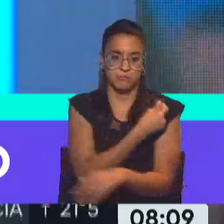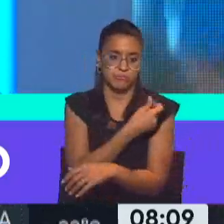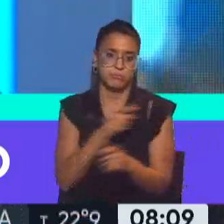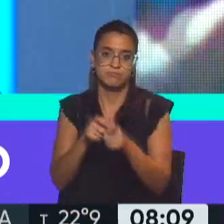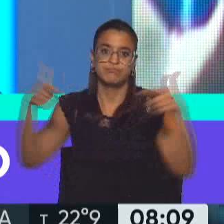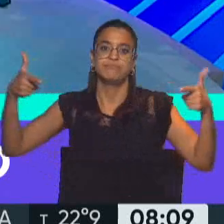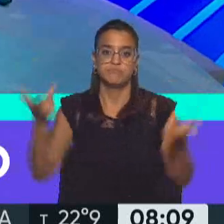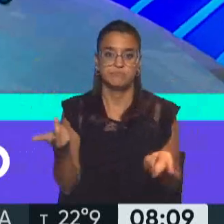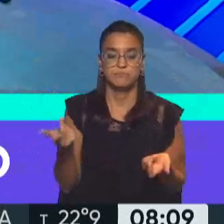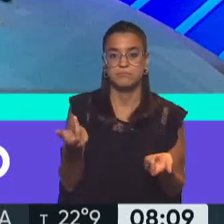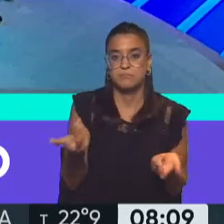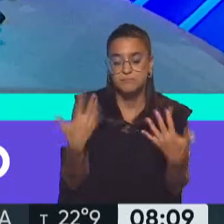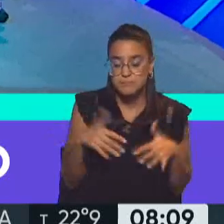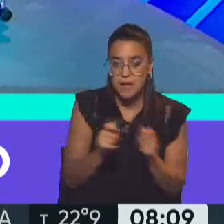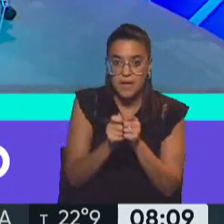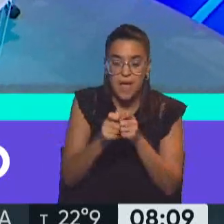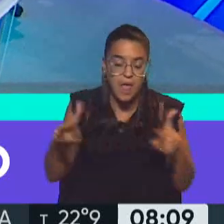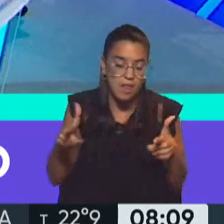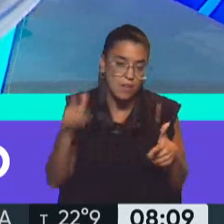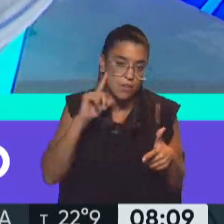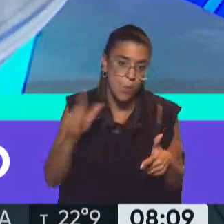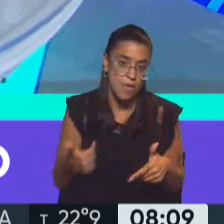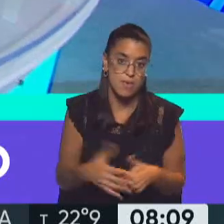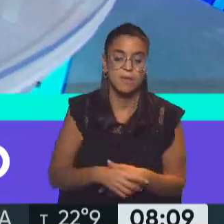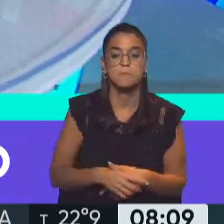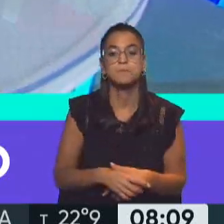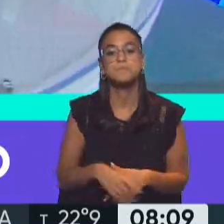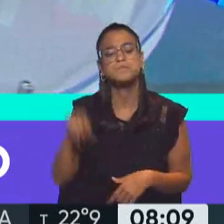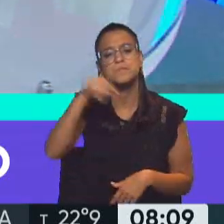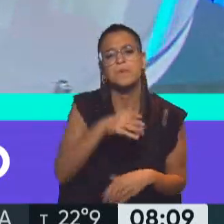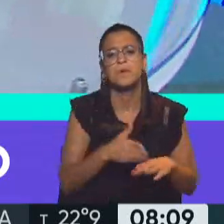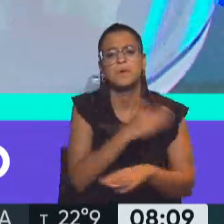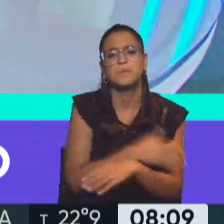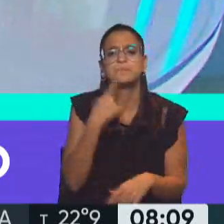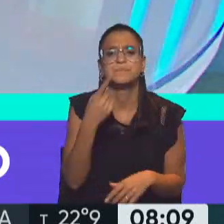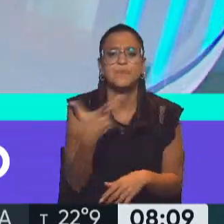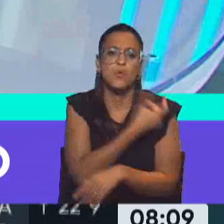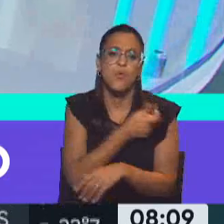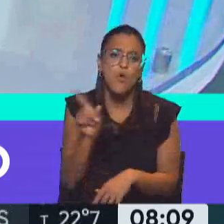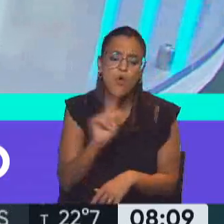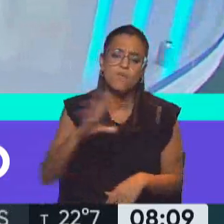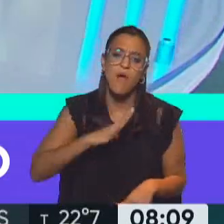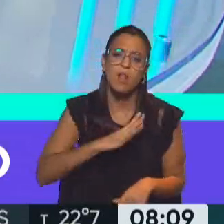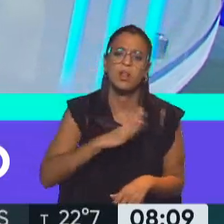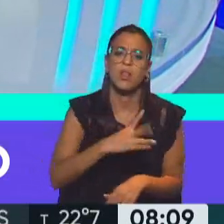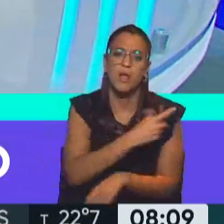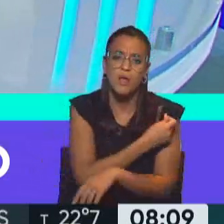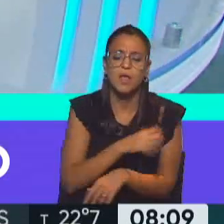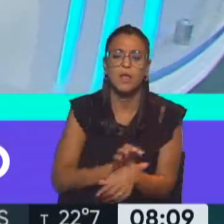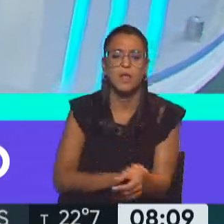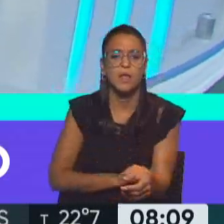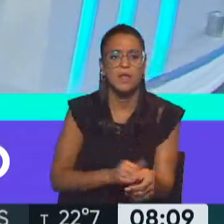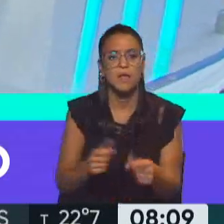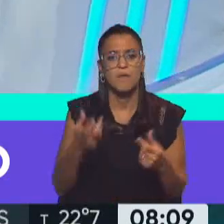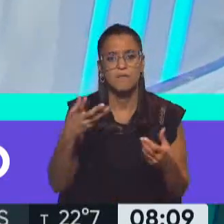claro agua. De un día para el otro. Exactamente. Increíble. Doctor, hacía mención a los no vacunados, a los que tienen solamente una vacuna, no terminan el